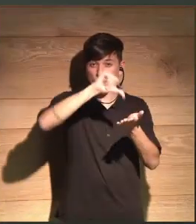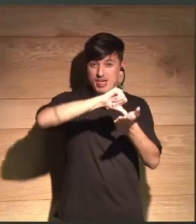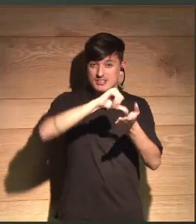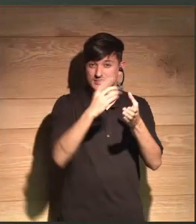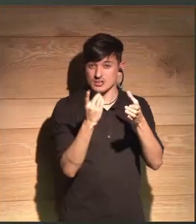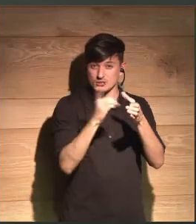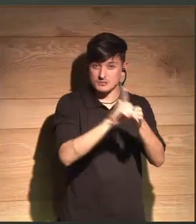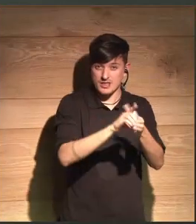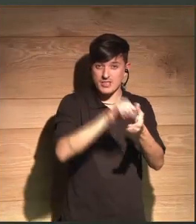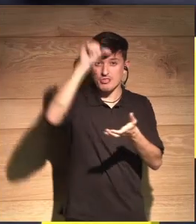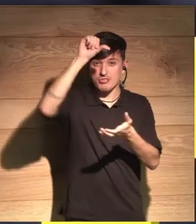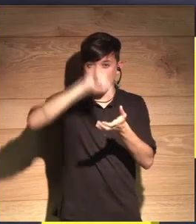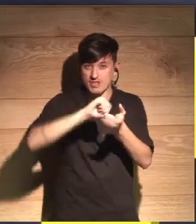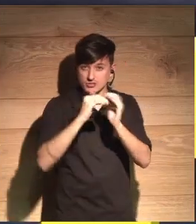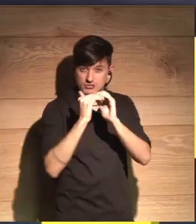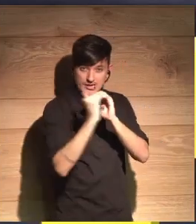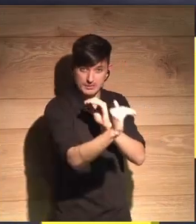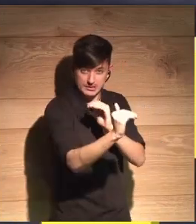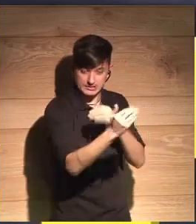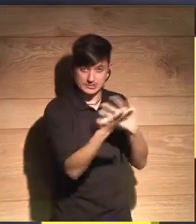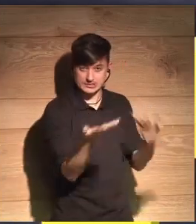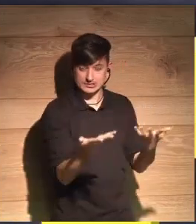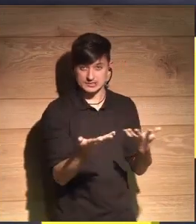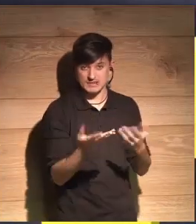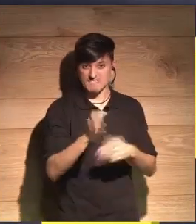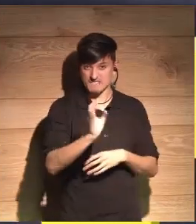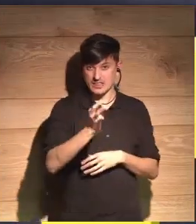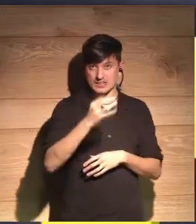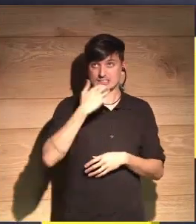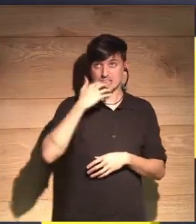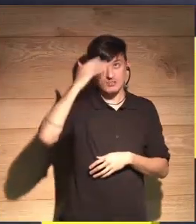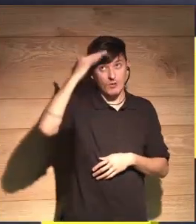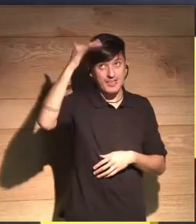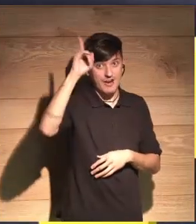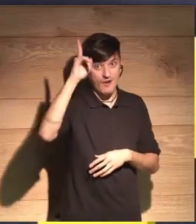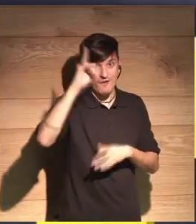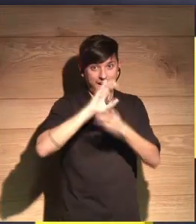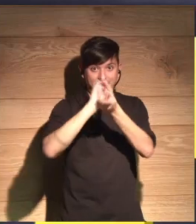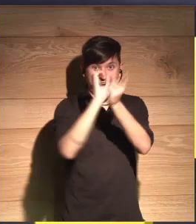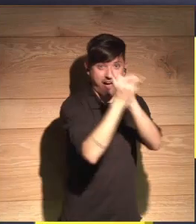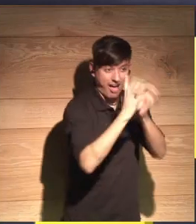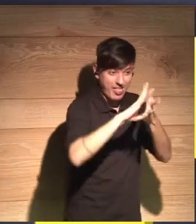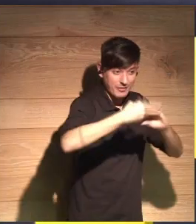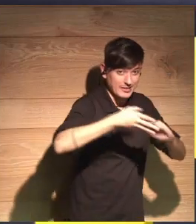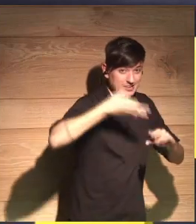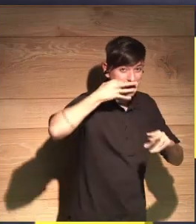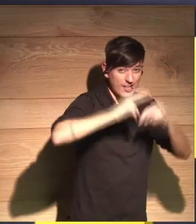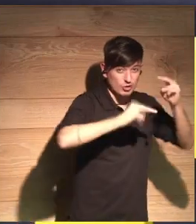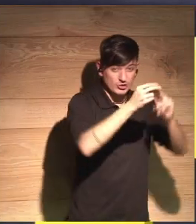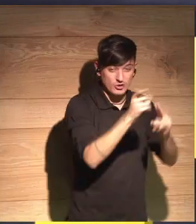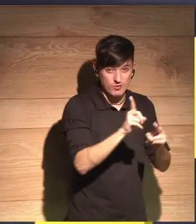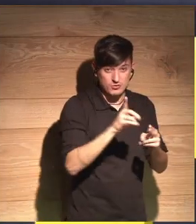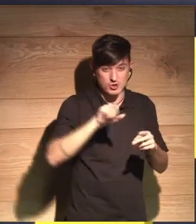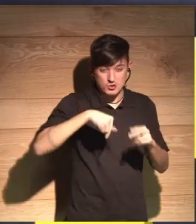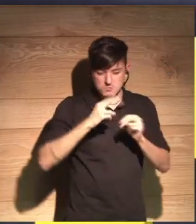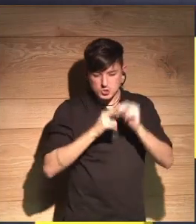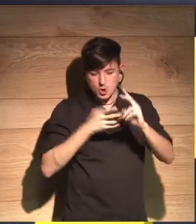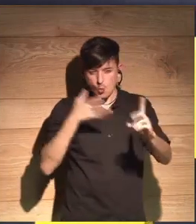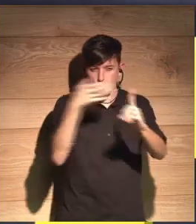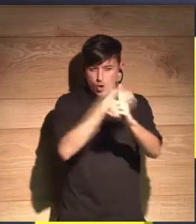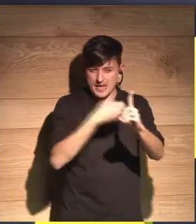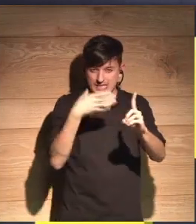ciudades sostenibles porque es verdad que lo que no se sueña no se construye y que estamos construyendo nuestras utopías también